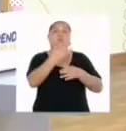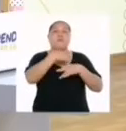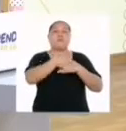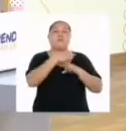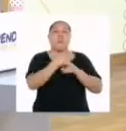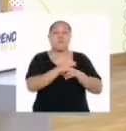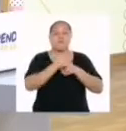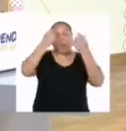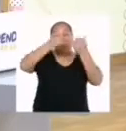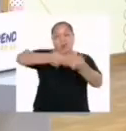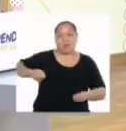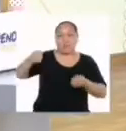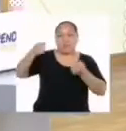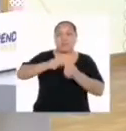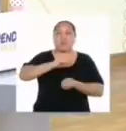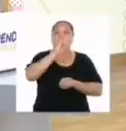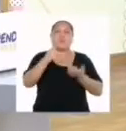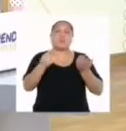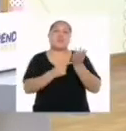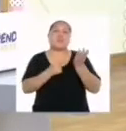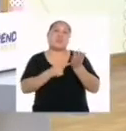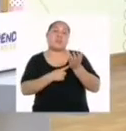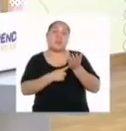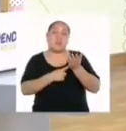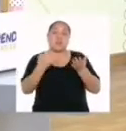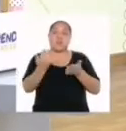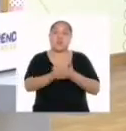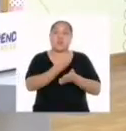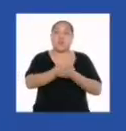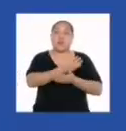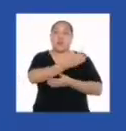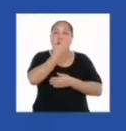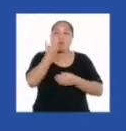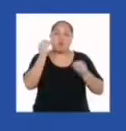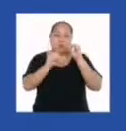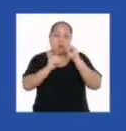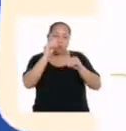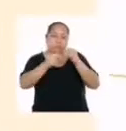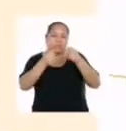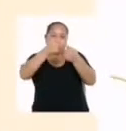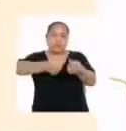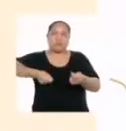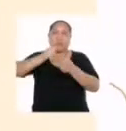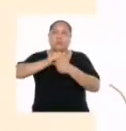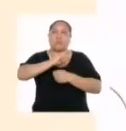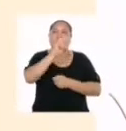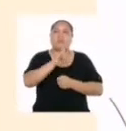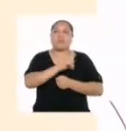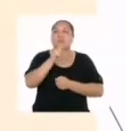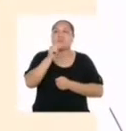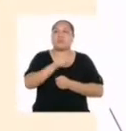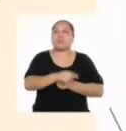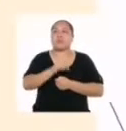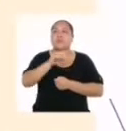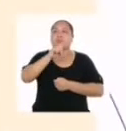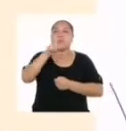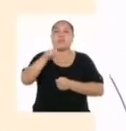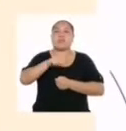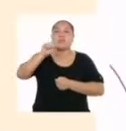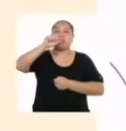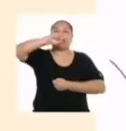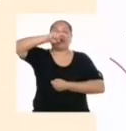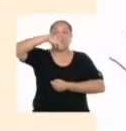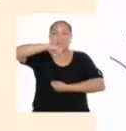de campesinos y campesinas que utilizan técnicas modernas para mejorar su productividad. Usan algo que llaman zanjas